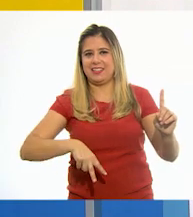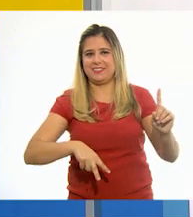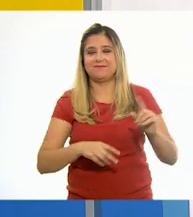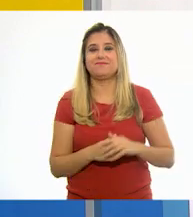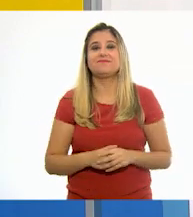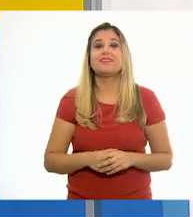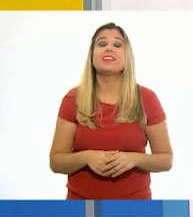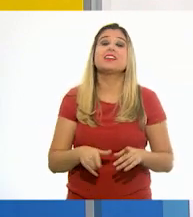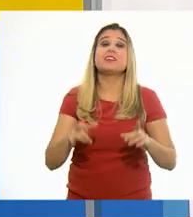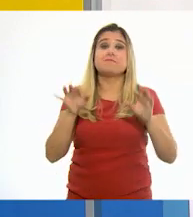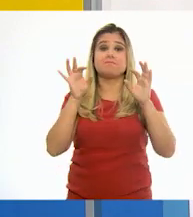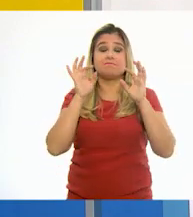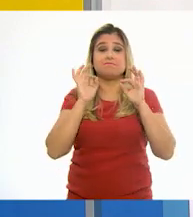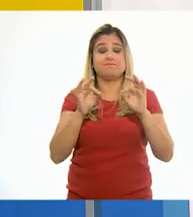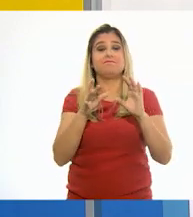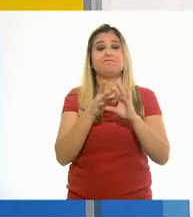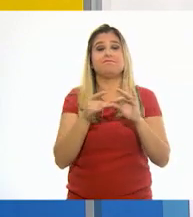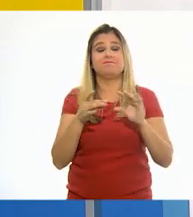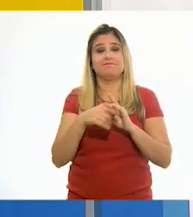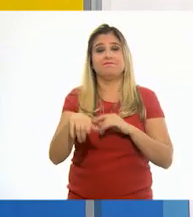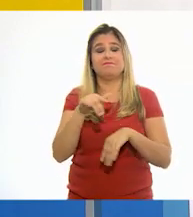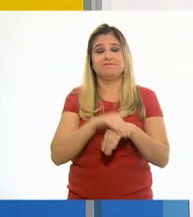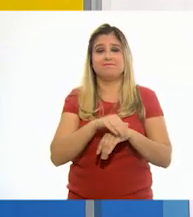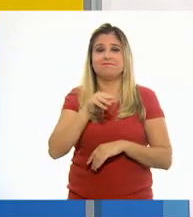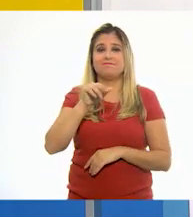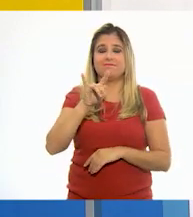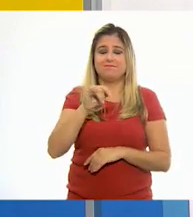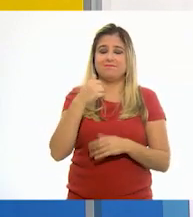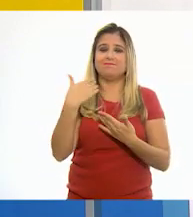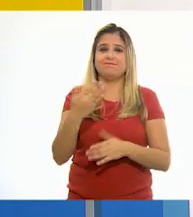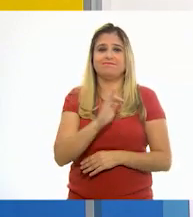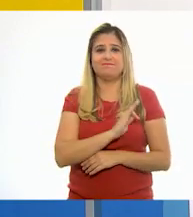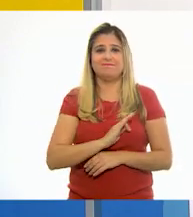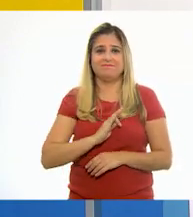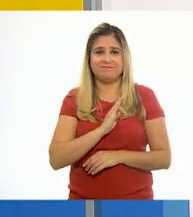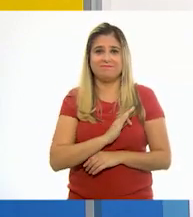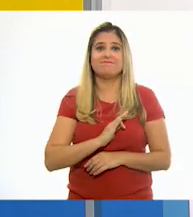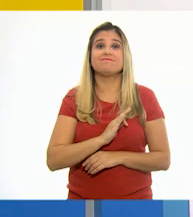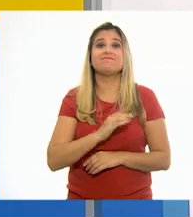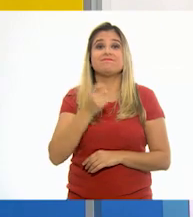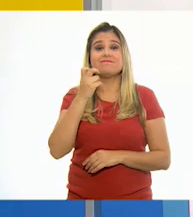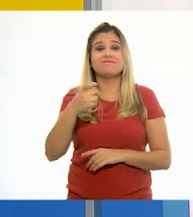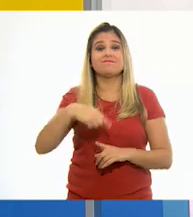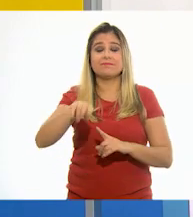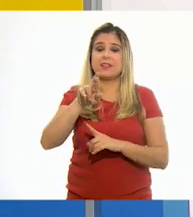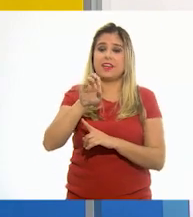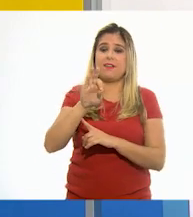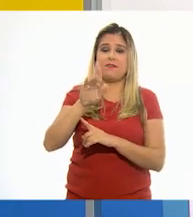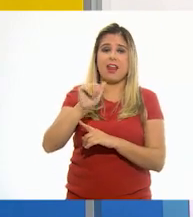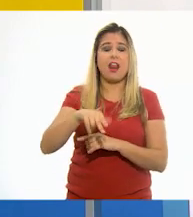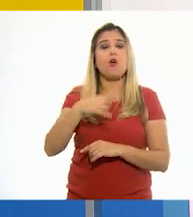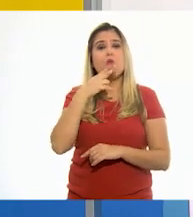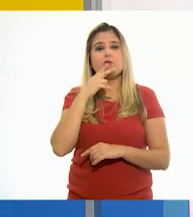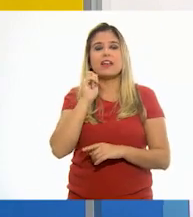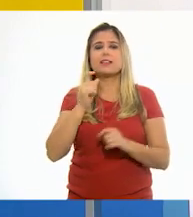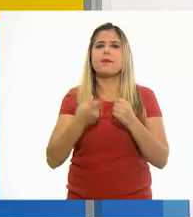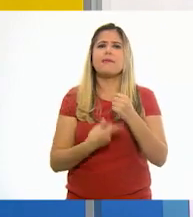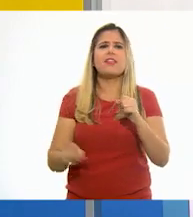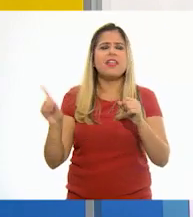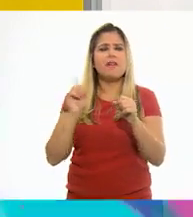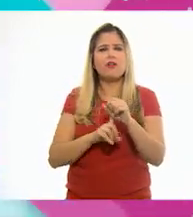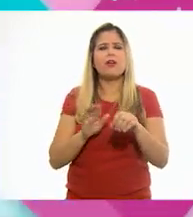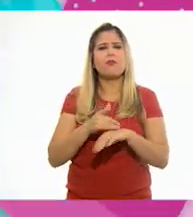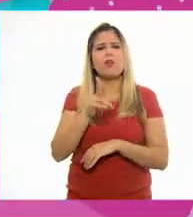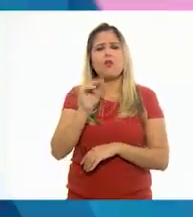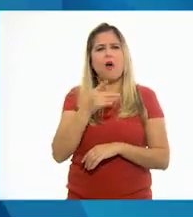una excelente explicación de nuestro amigo Matías. ¡Felicidades! Y sí, en este refrán se hace uso de la metáfora porque no